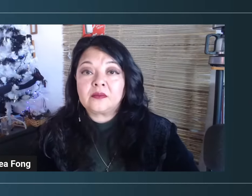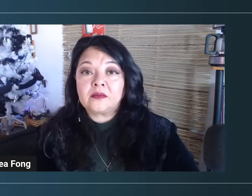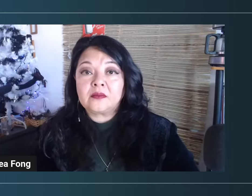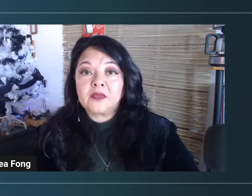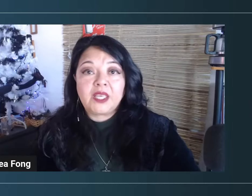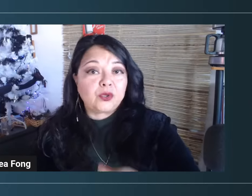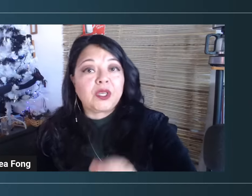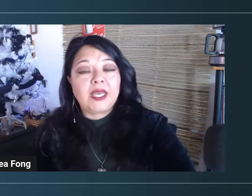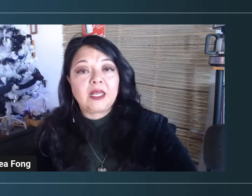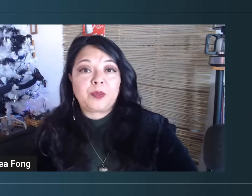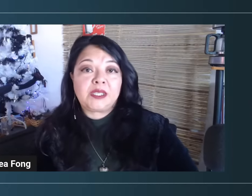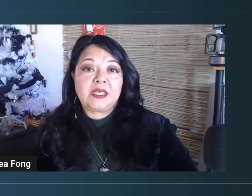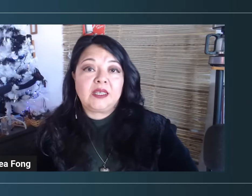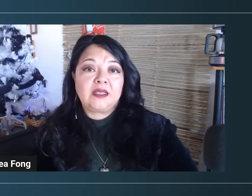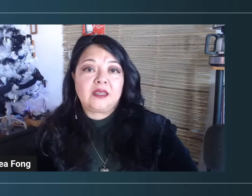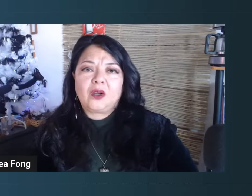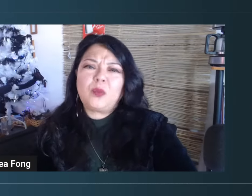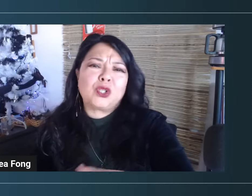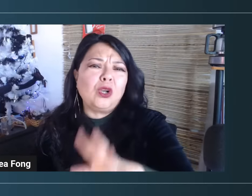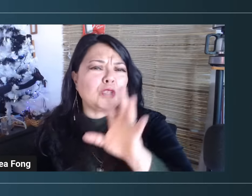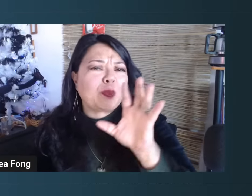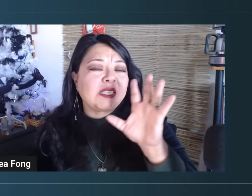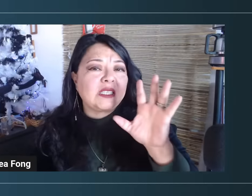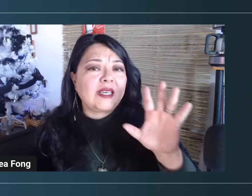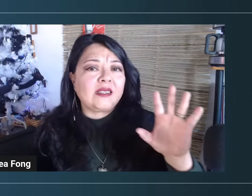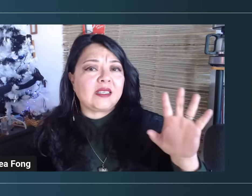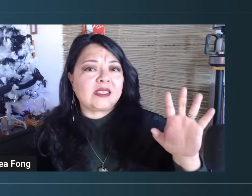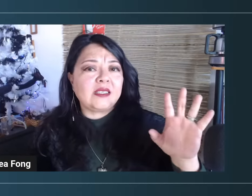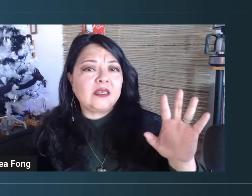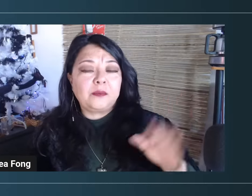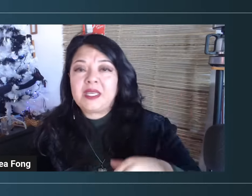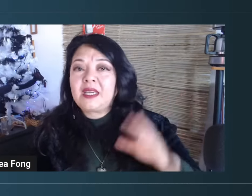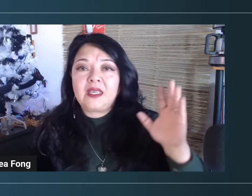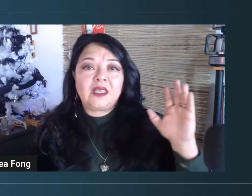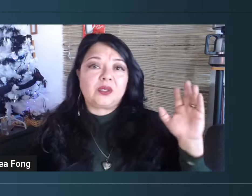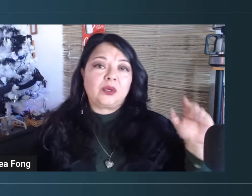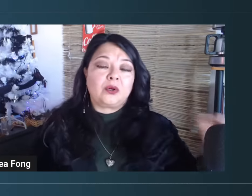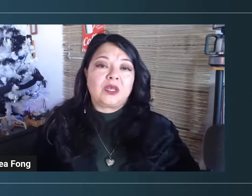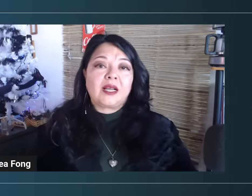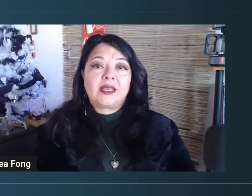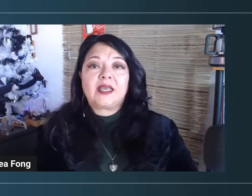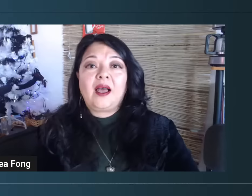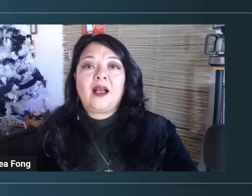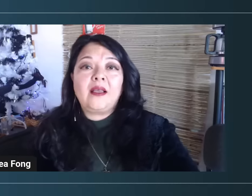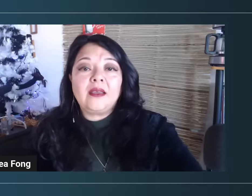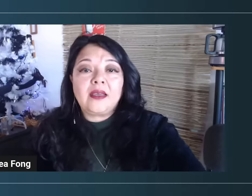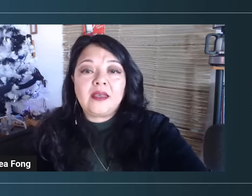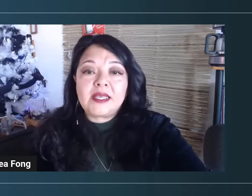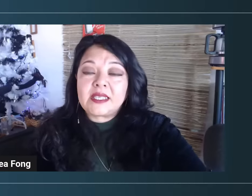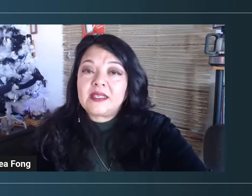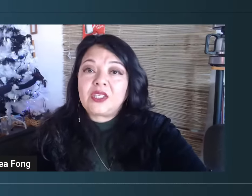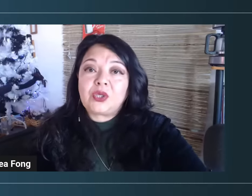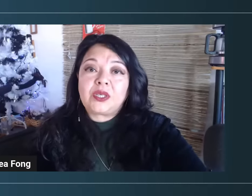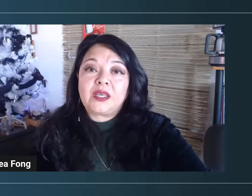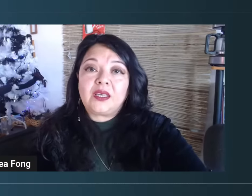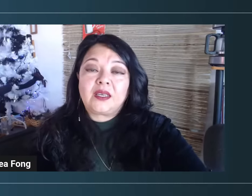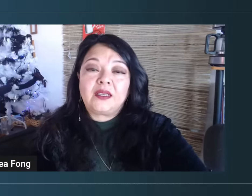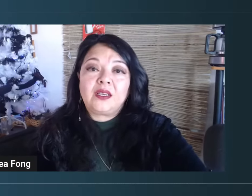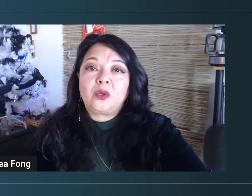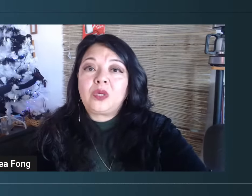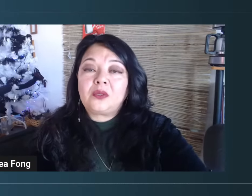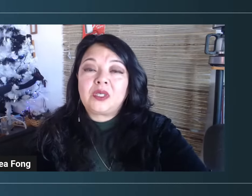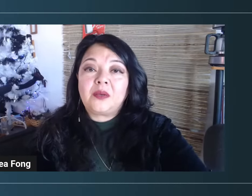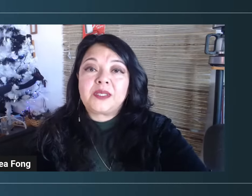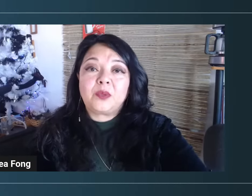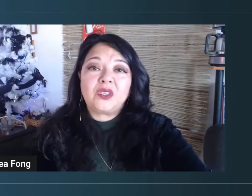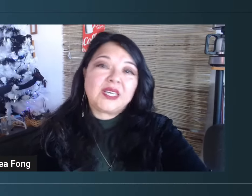Orleans eso quiere el presidente como todos los presidentes Peña Nieto con aquella ese dicho que que